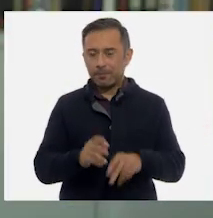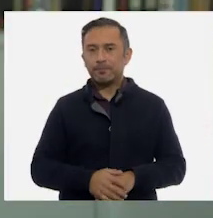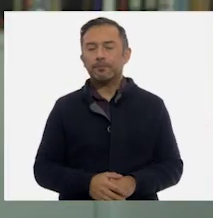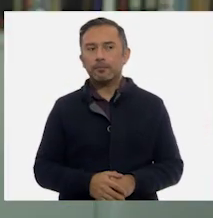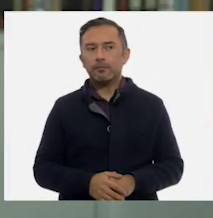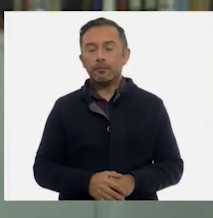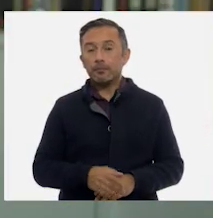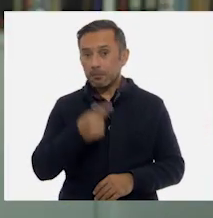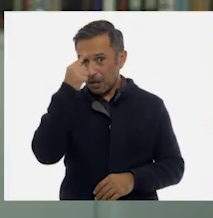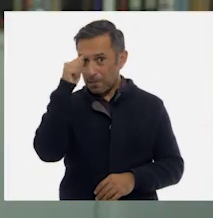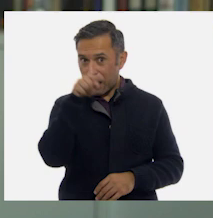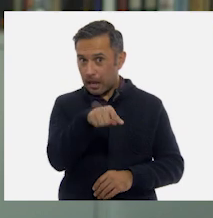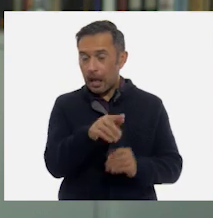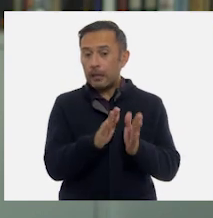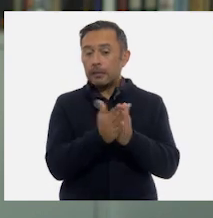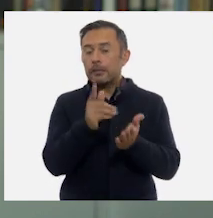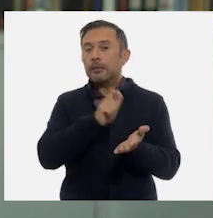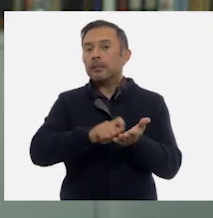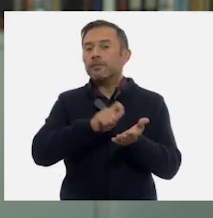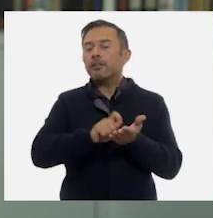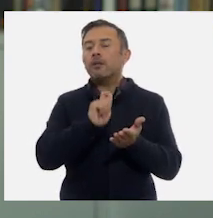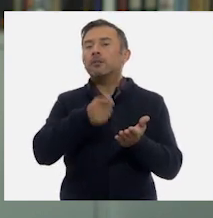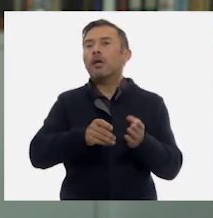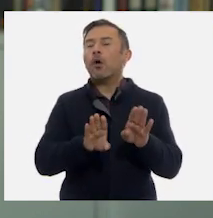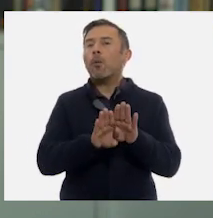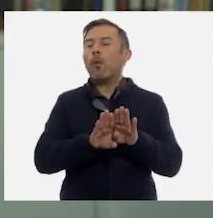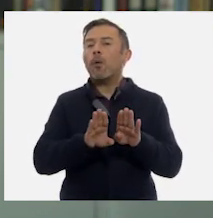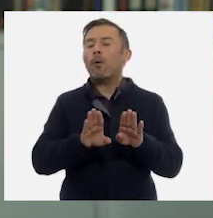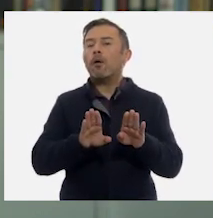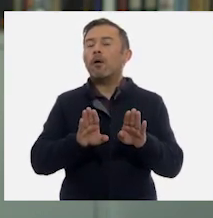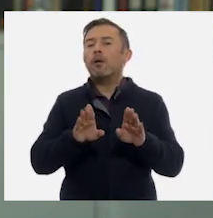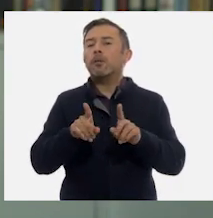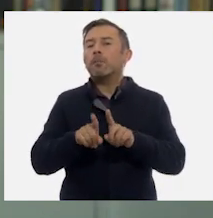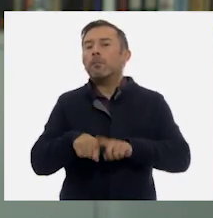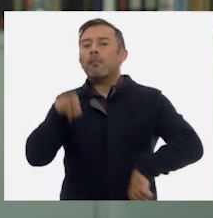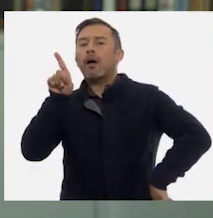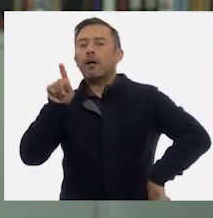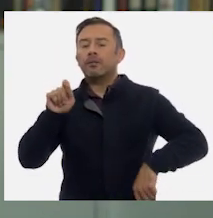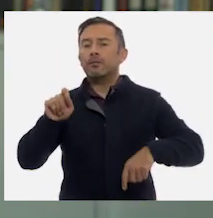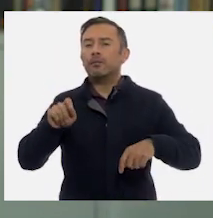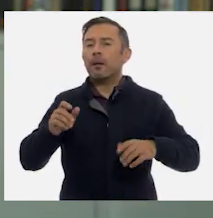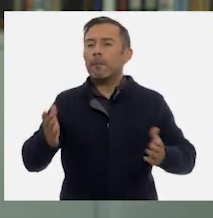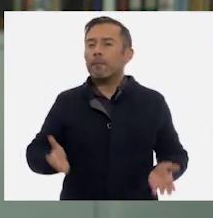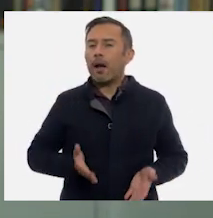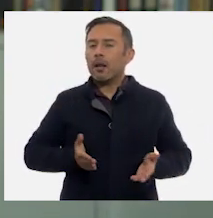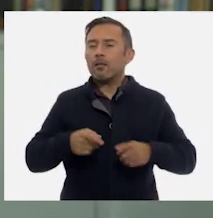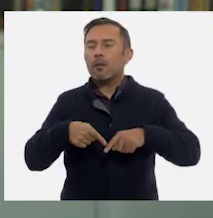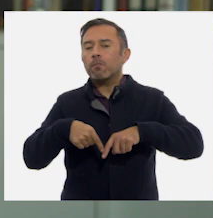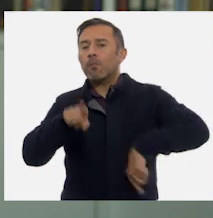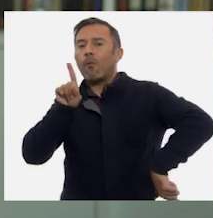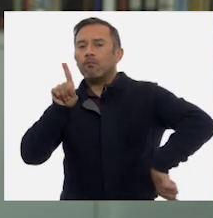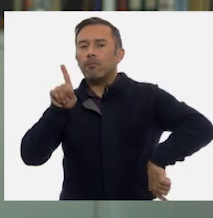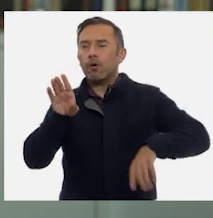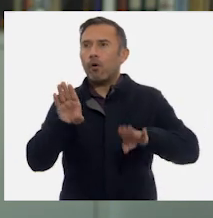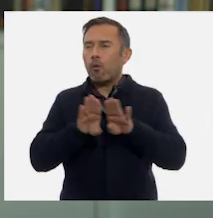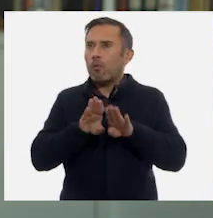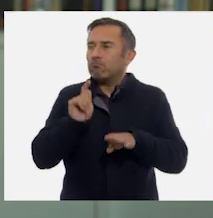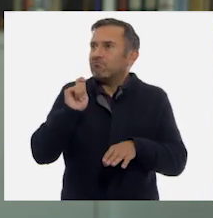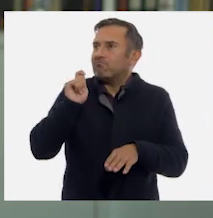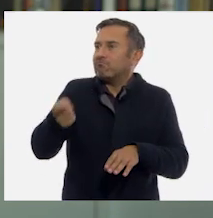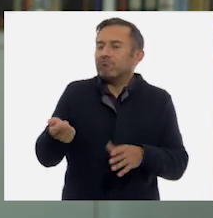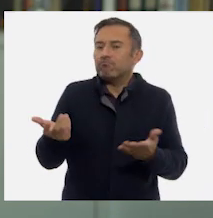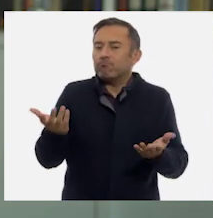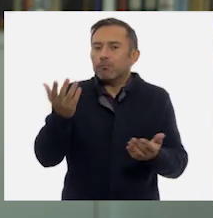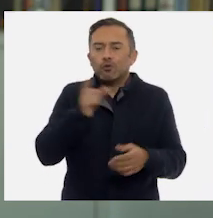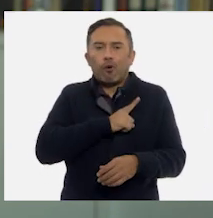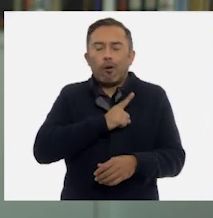es como un salto que da un bailarín y que es un salto que no es explicable, o sea, se da y ya es algo mágico. Y de alguna manera es un